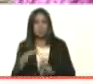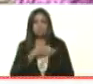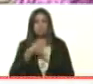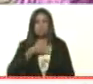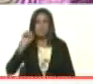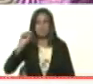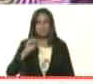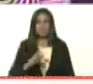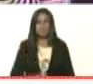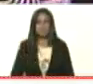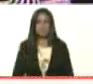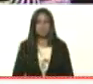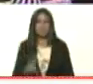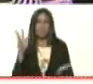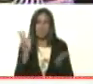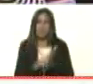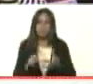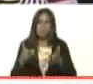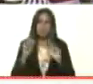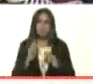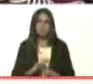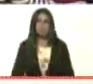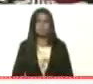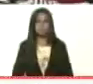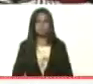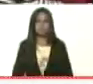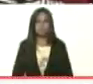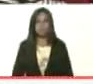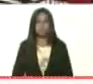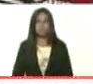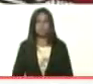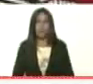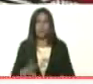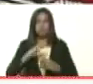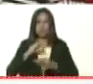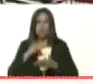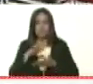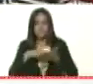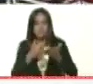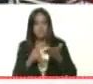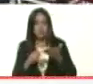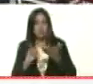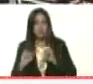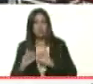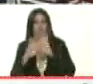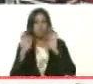socialista. Aprobado también. Asúmala en la agenda.